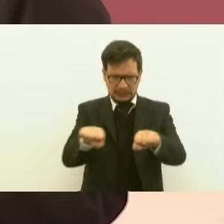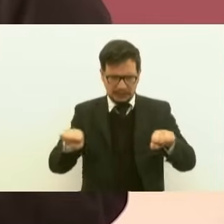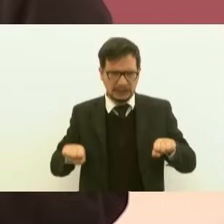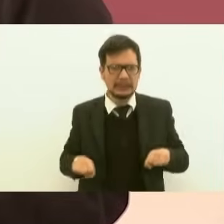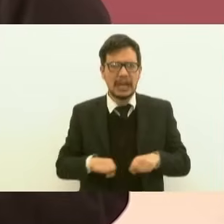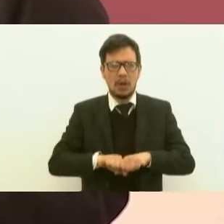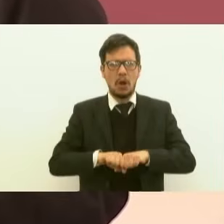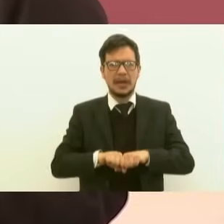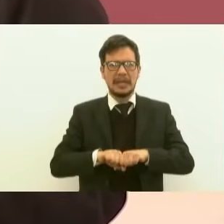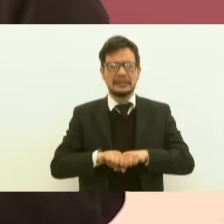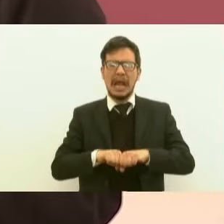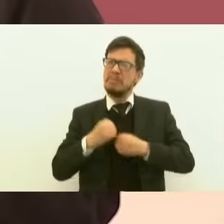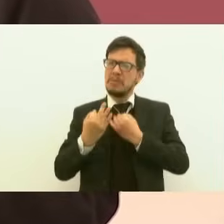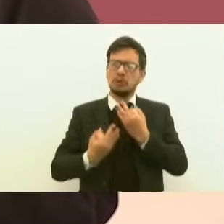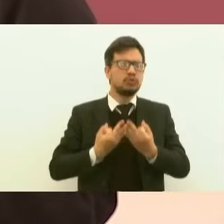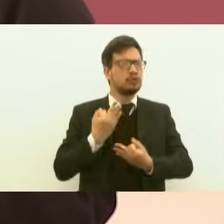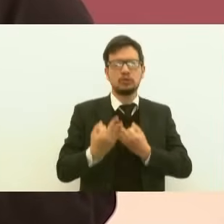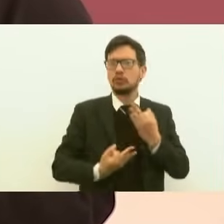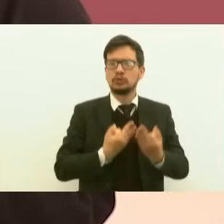todo Durango son